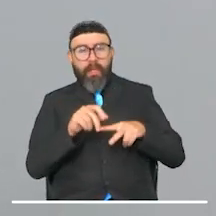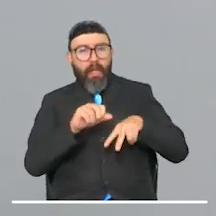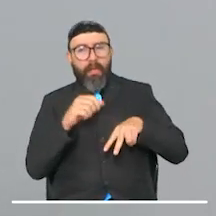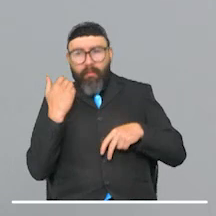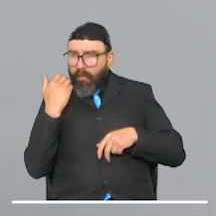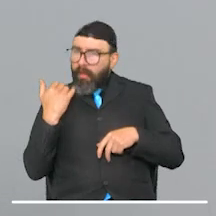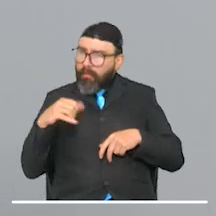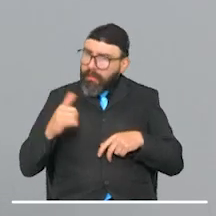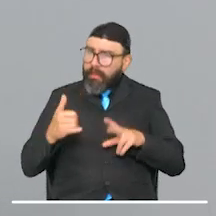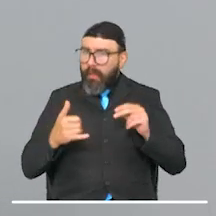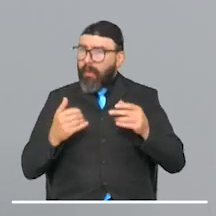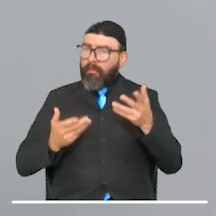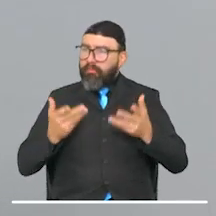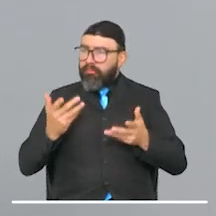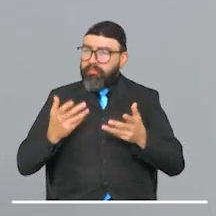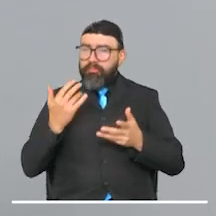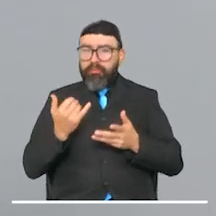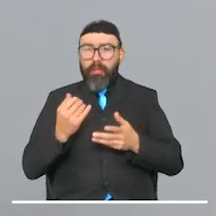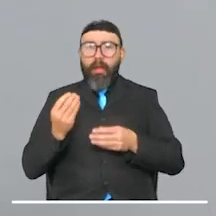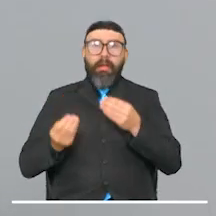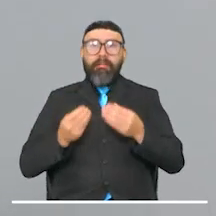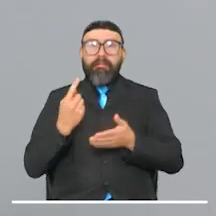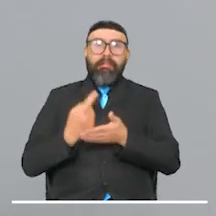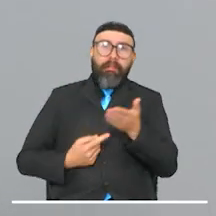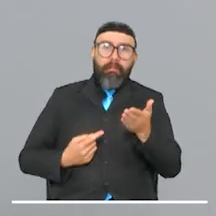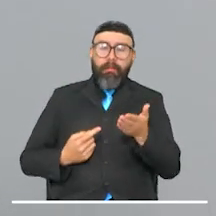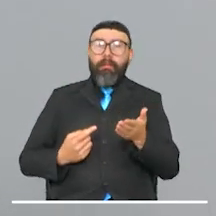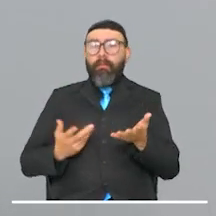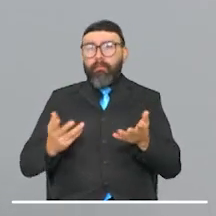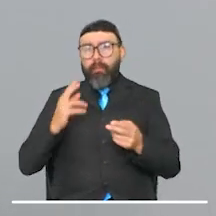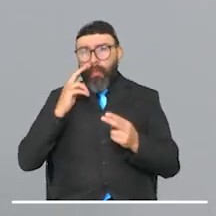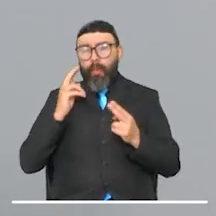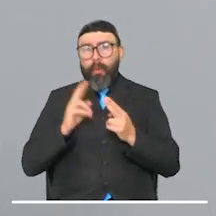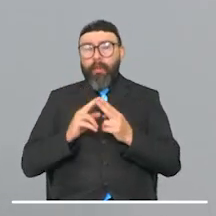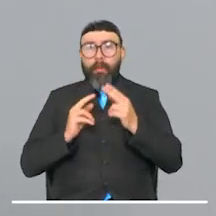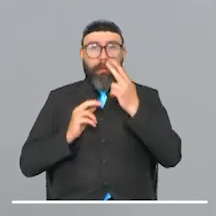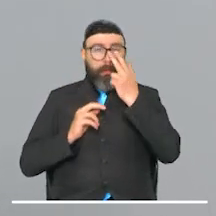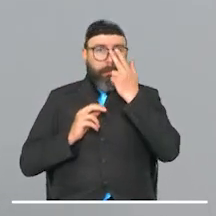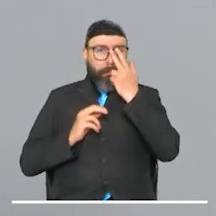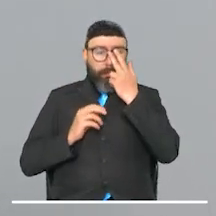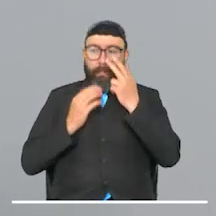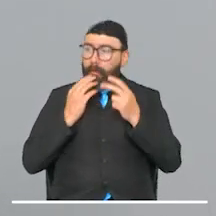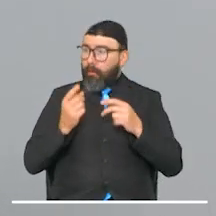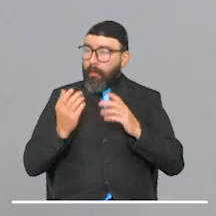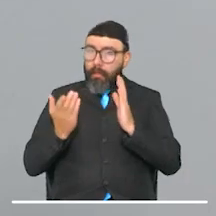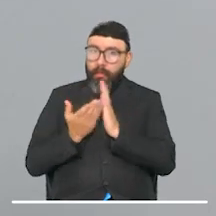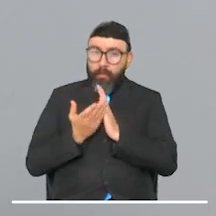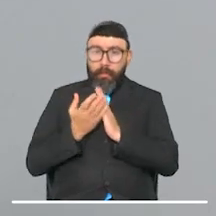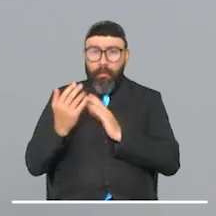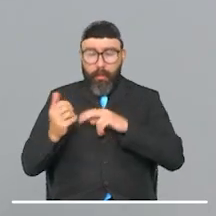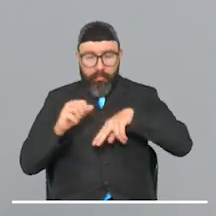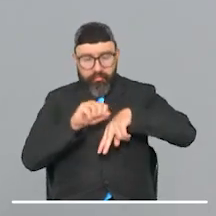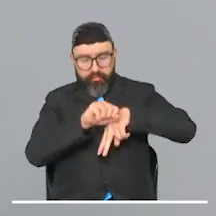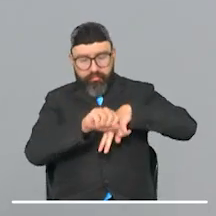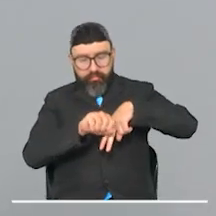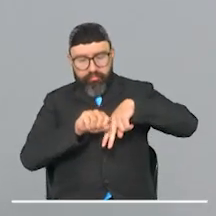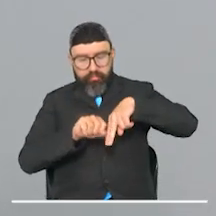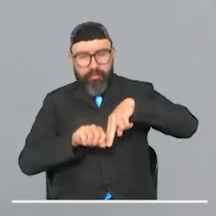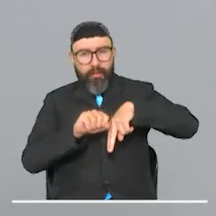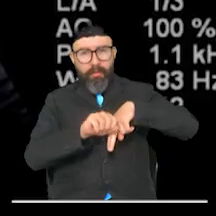tratamiento quirúrgico y que podemos hacer desde el punto de vista quirúrgico por eso los estudios de arteriografía o de angiografía